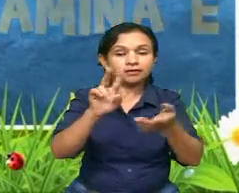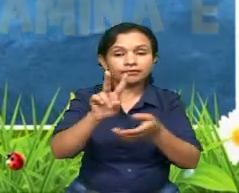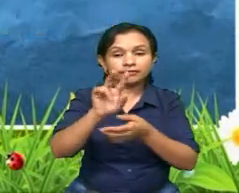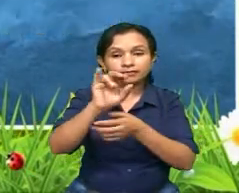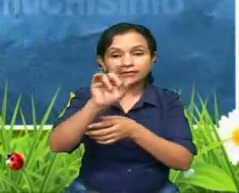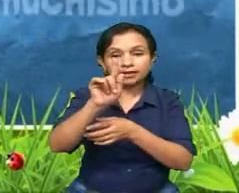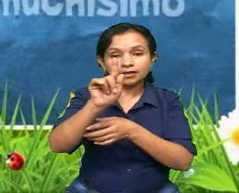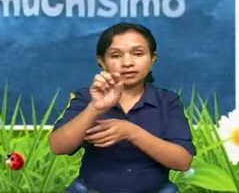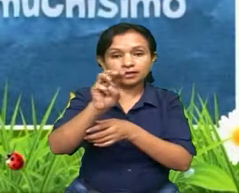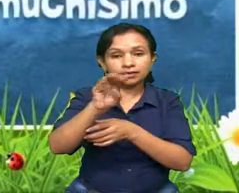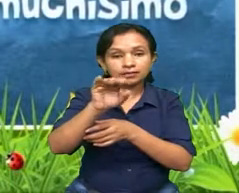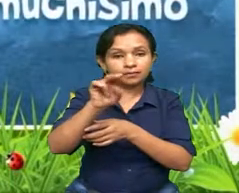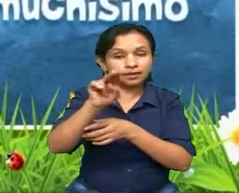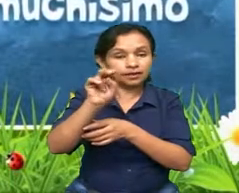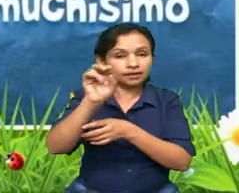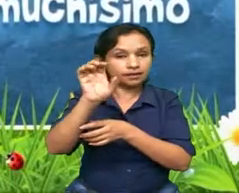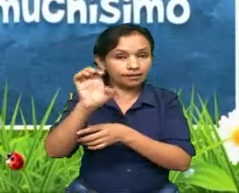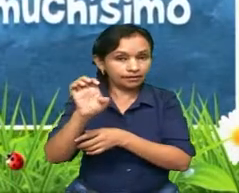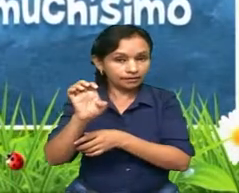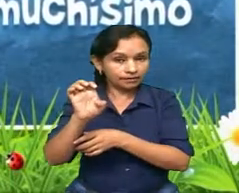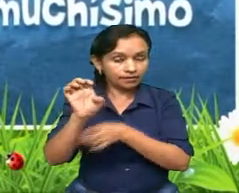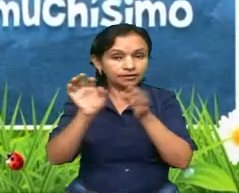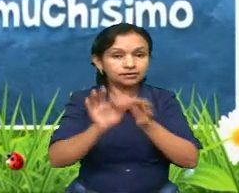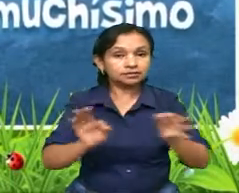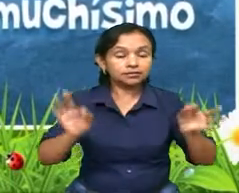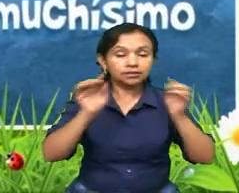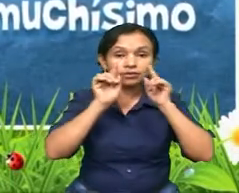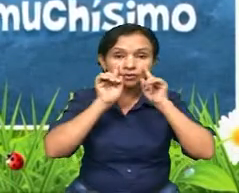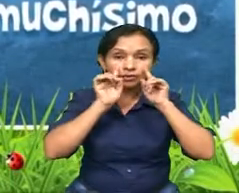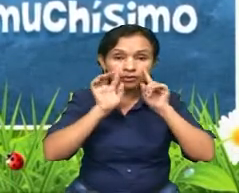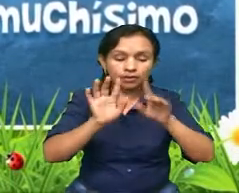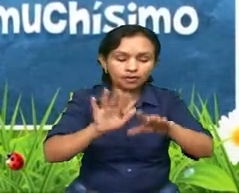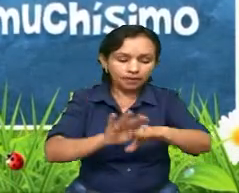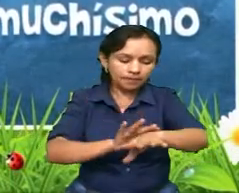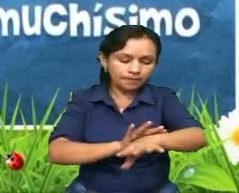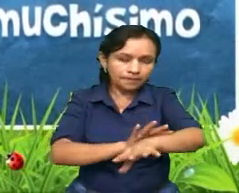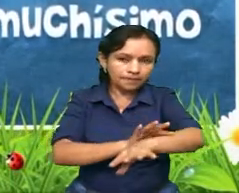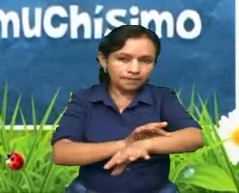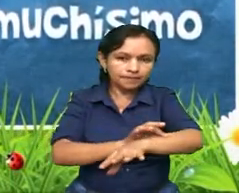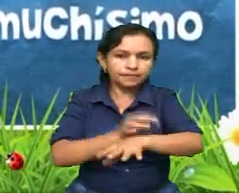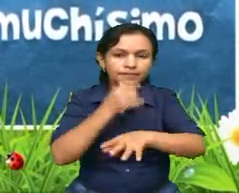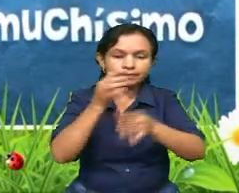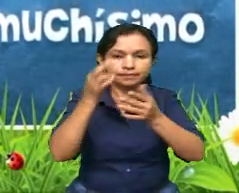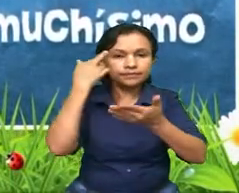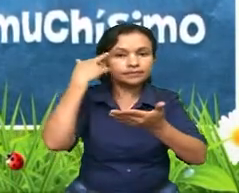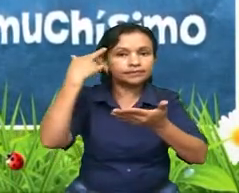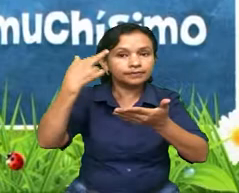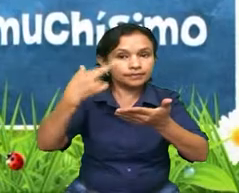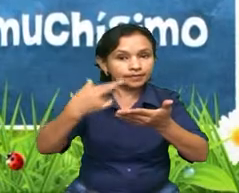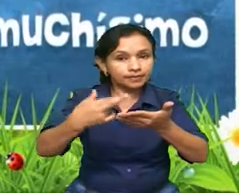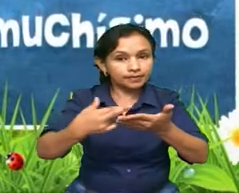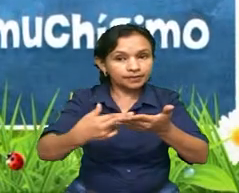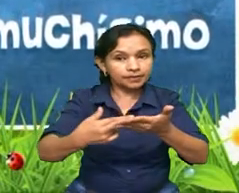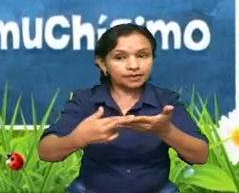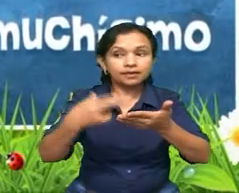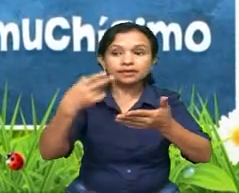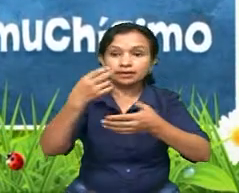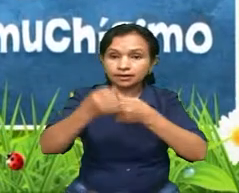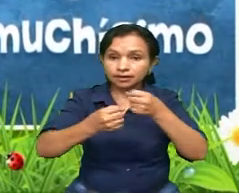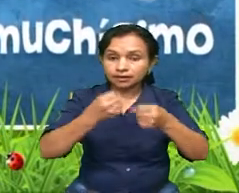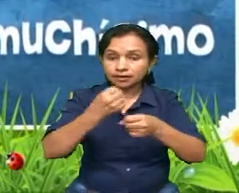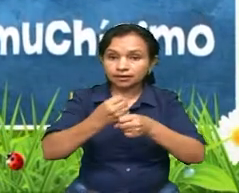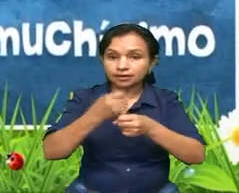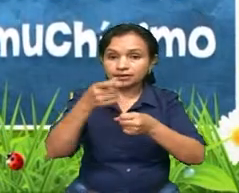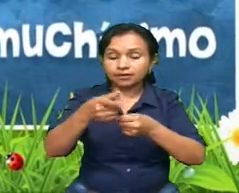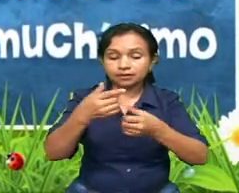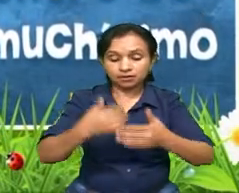vitamina E, que es excelente en el cuidado de tu piel. Pues recuerda que durante esta etapa, piel